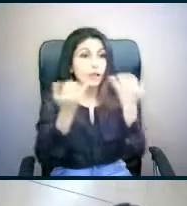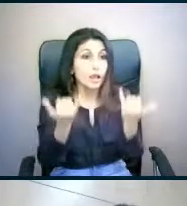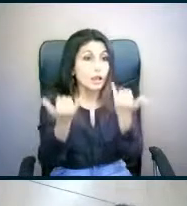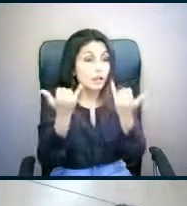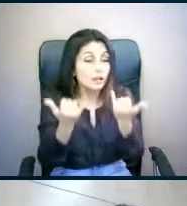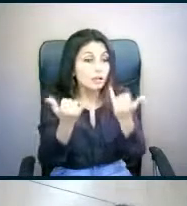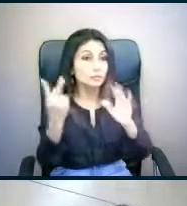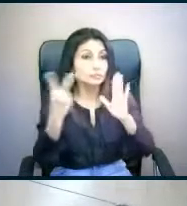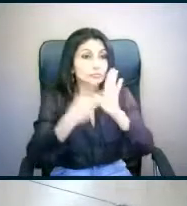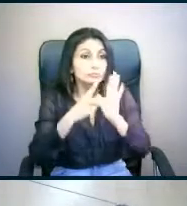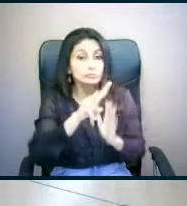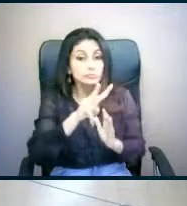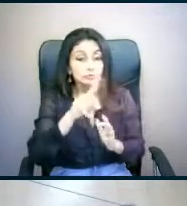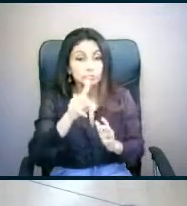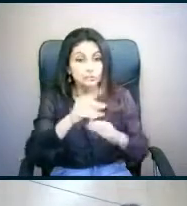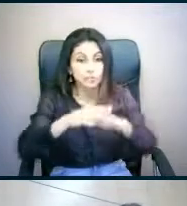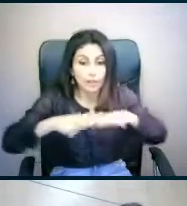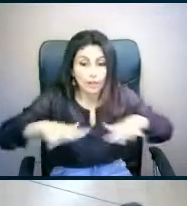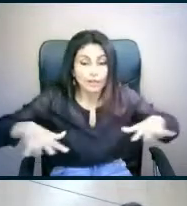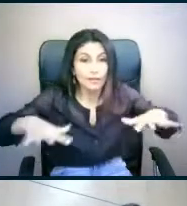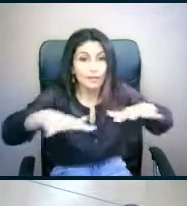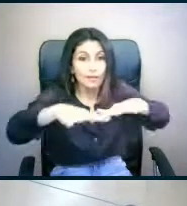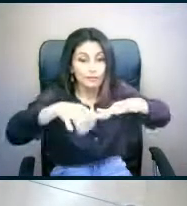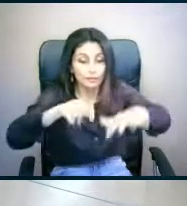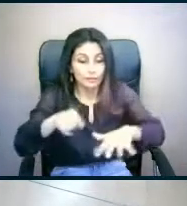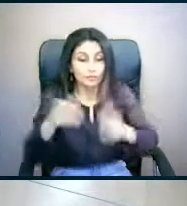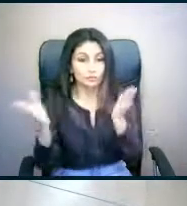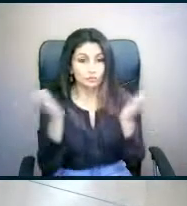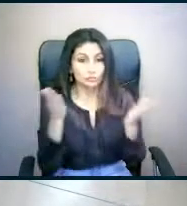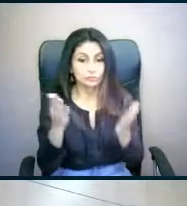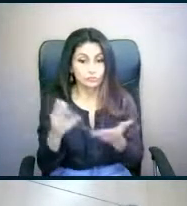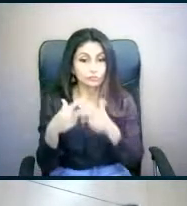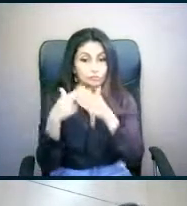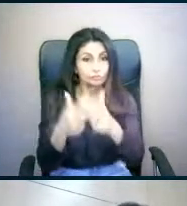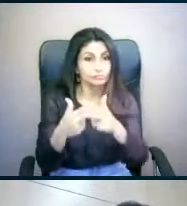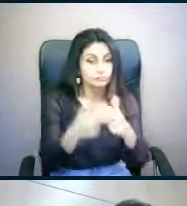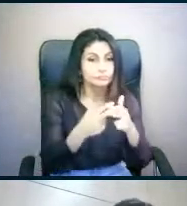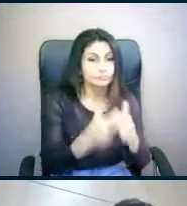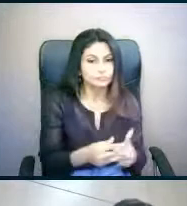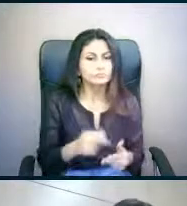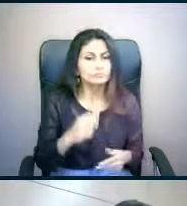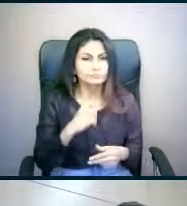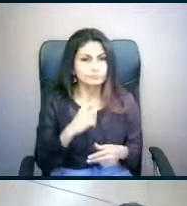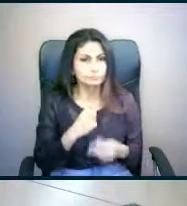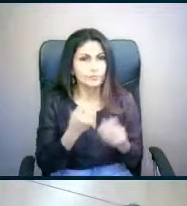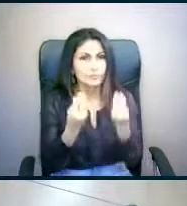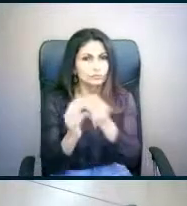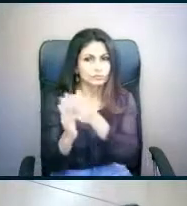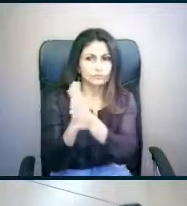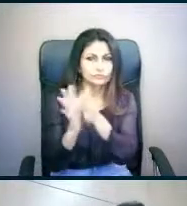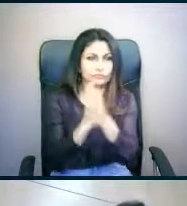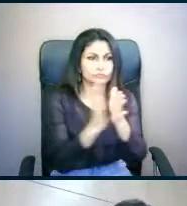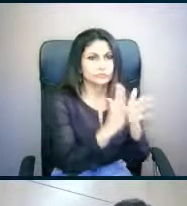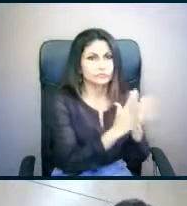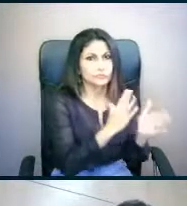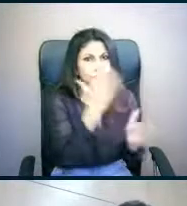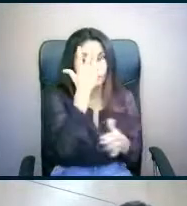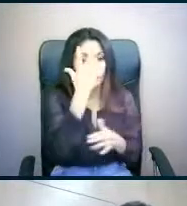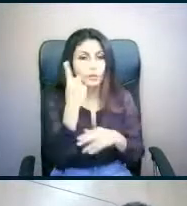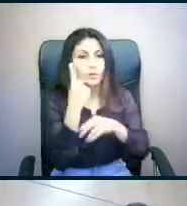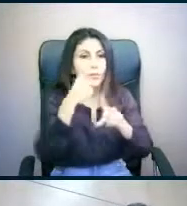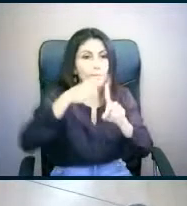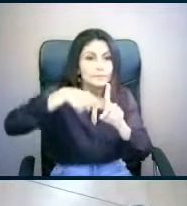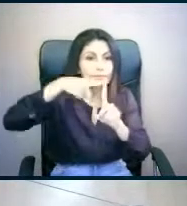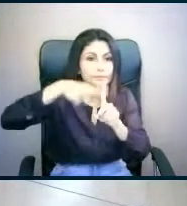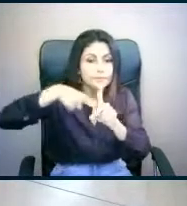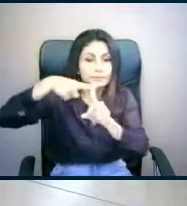Actualmente, en nuestra área de operaciones y mantenimiento, manejamos una gran cantidad de datos, ya que todos los meses